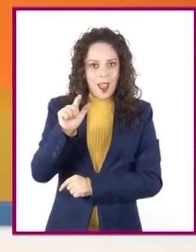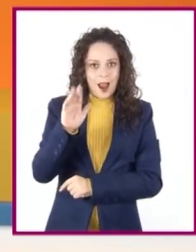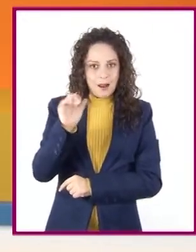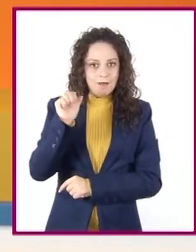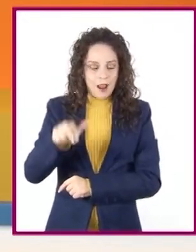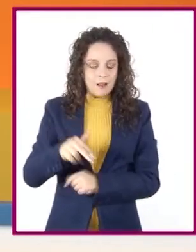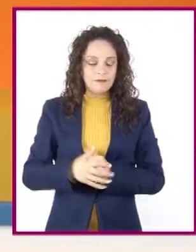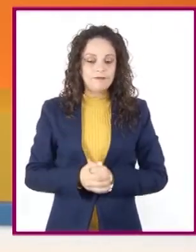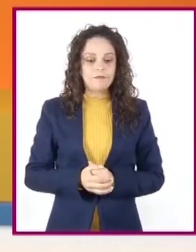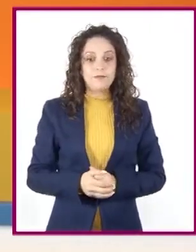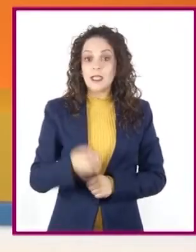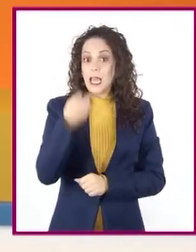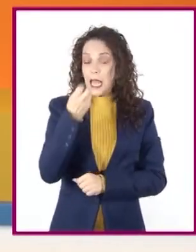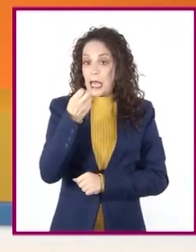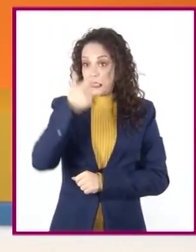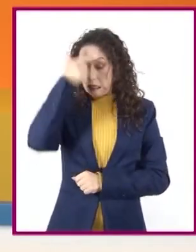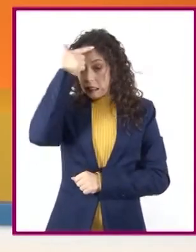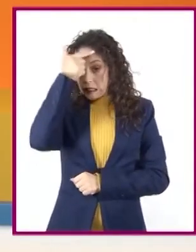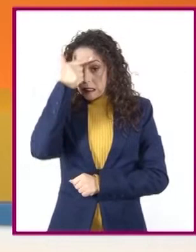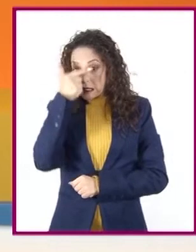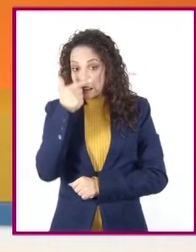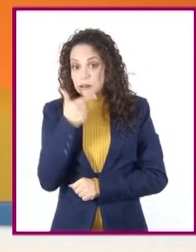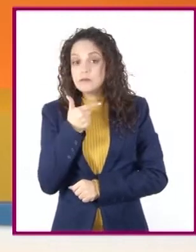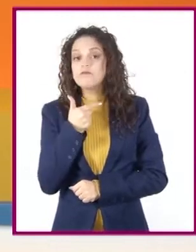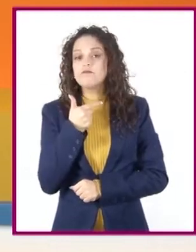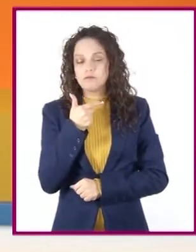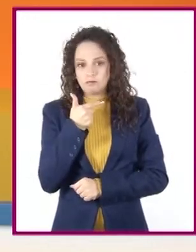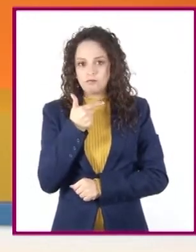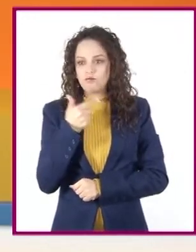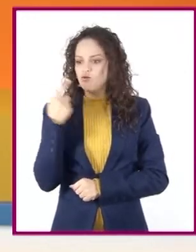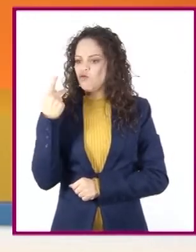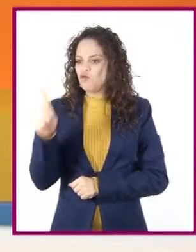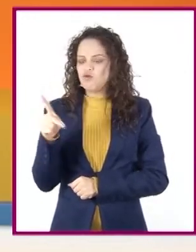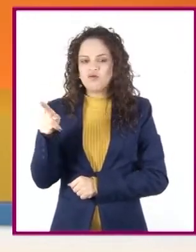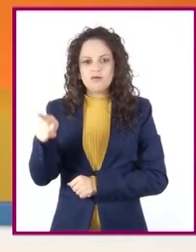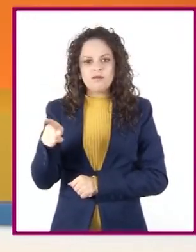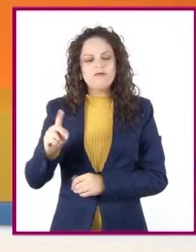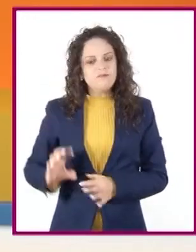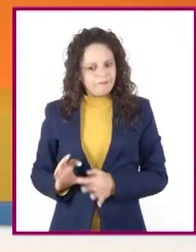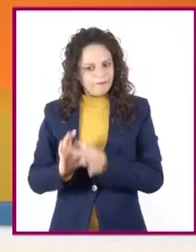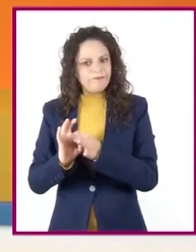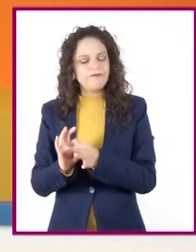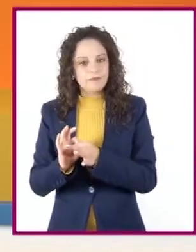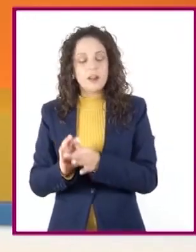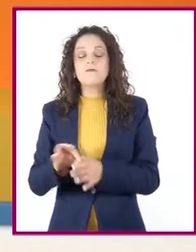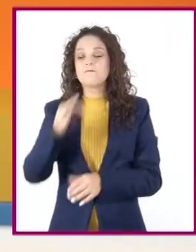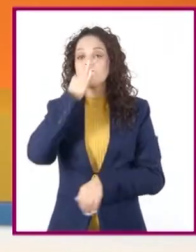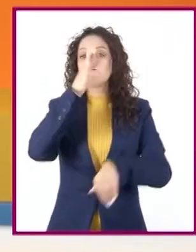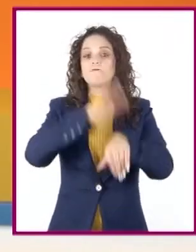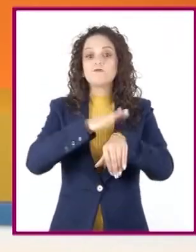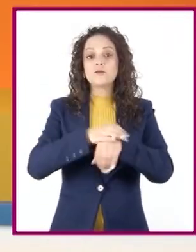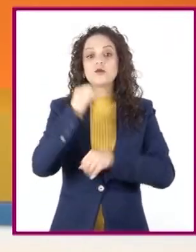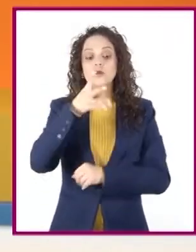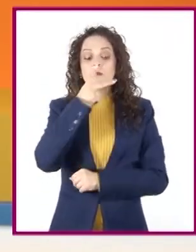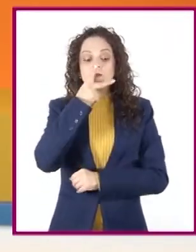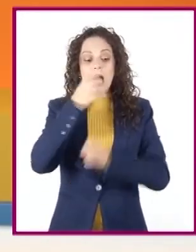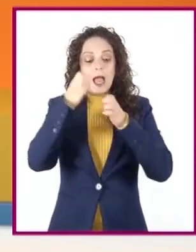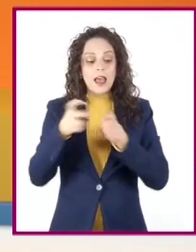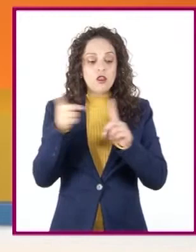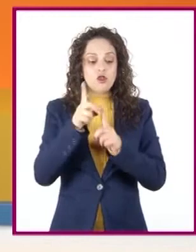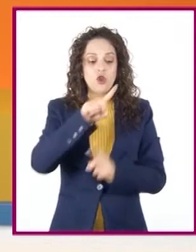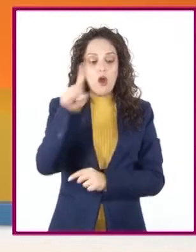acción, esa noche mandó furtivamente con un aliado un mensaje a su padre que se hallaba en Sachila,